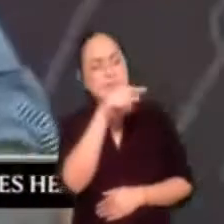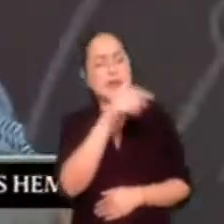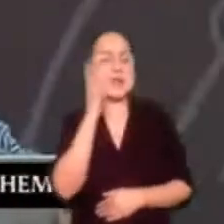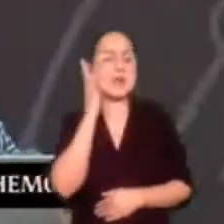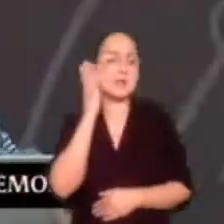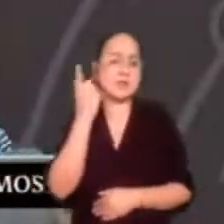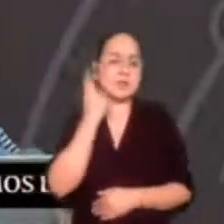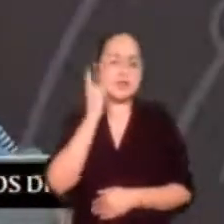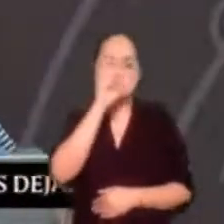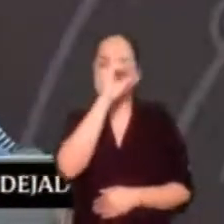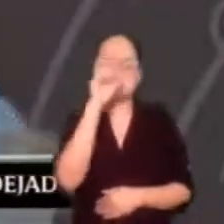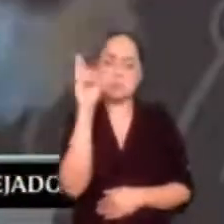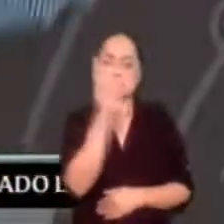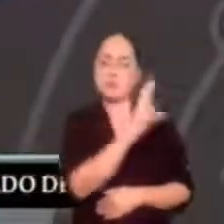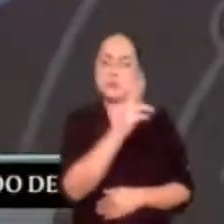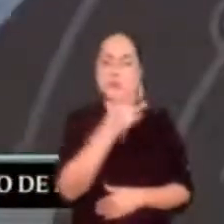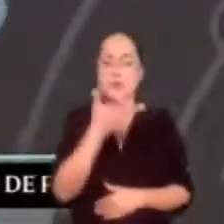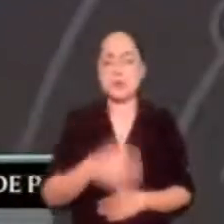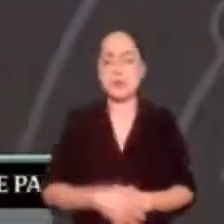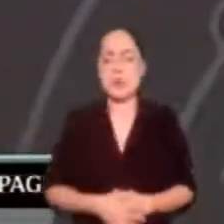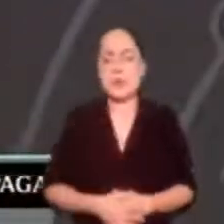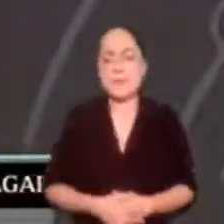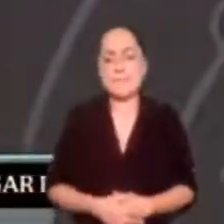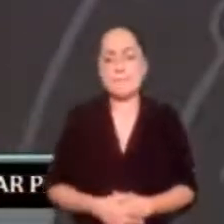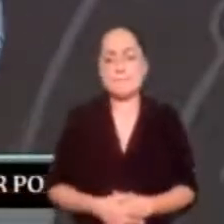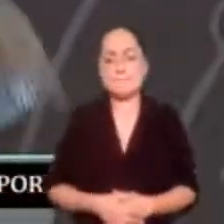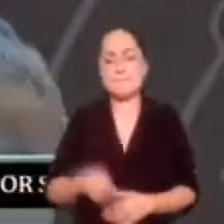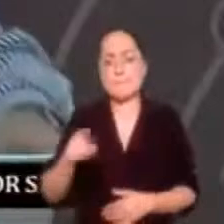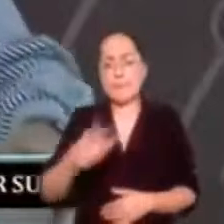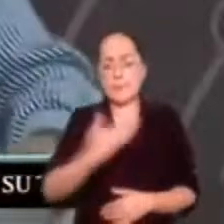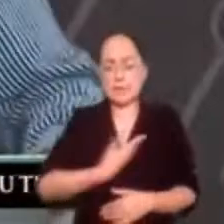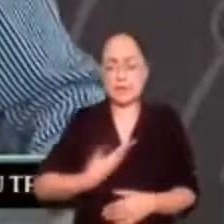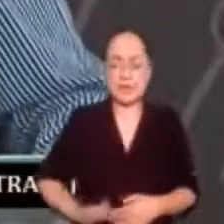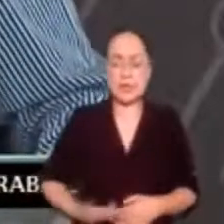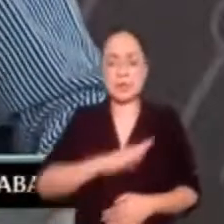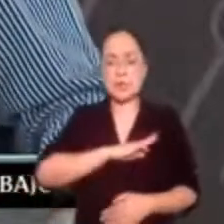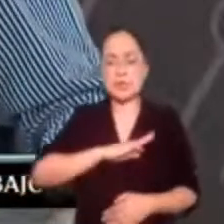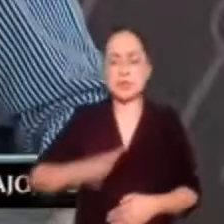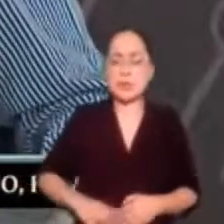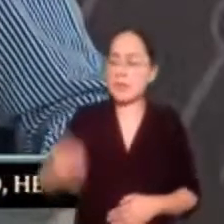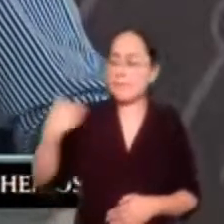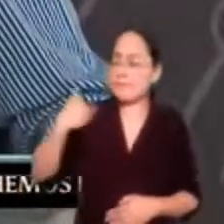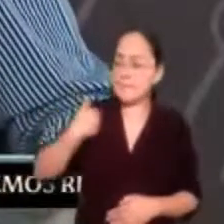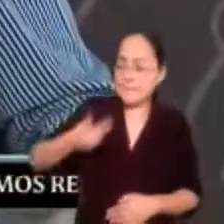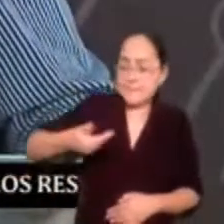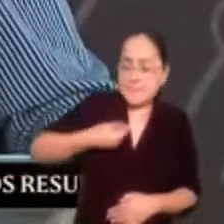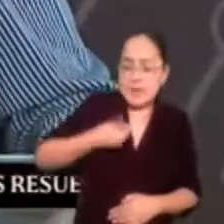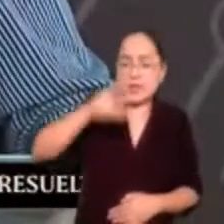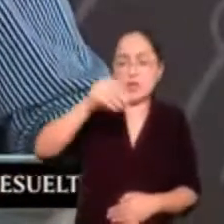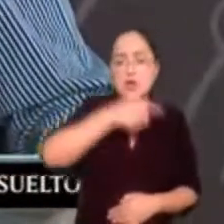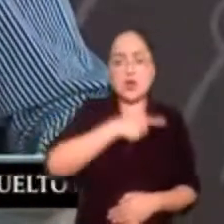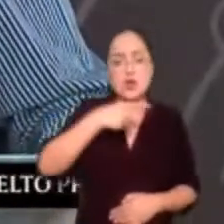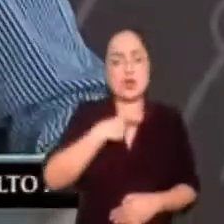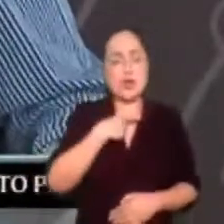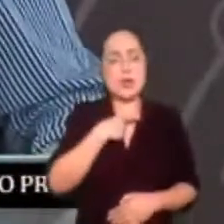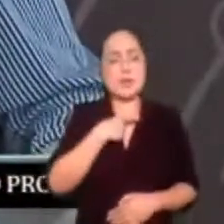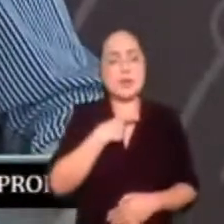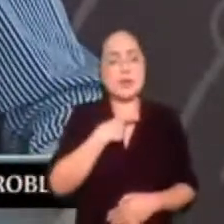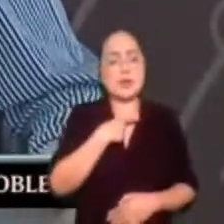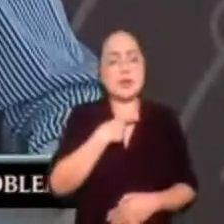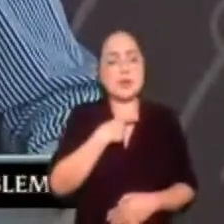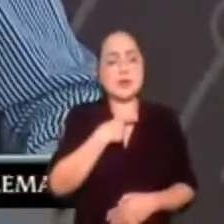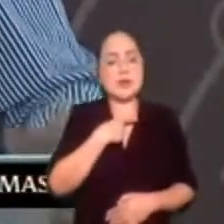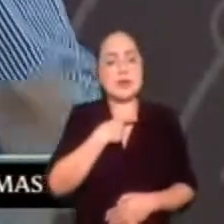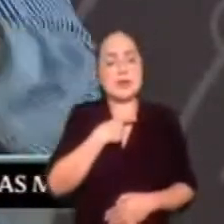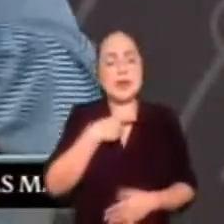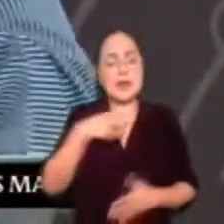Ya ven que el presidente municipal me pedía que no publicara lo de las descuentos y eso.